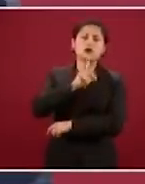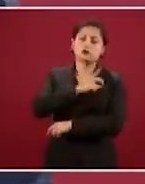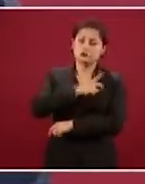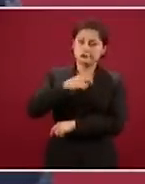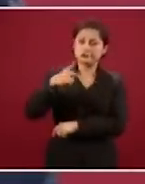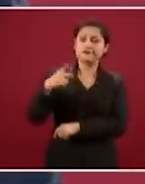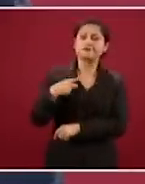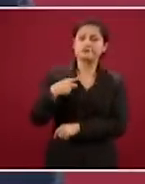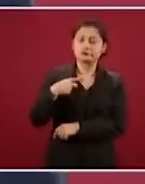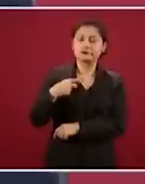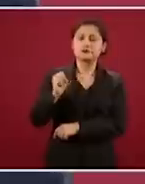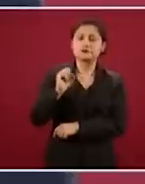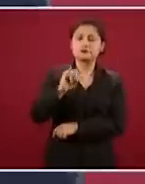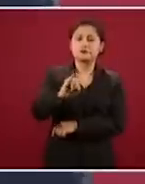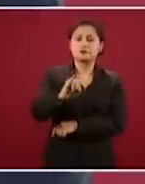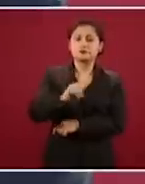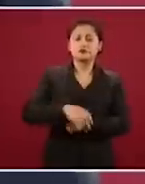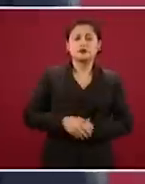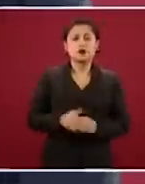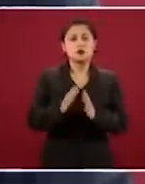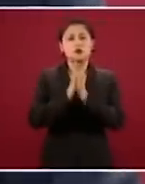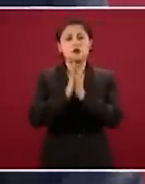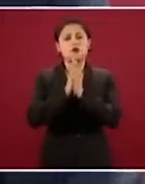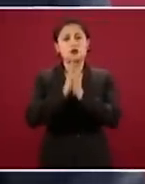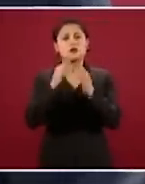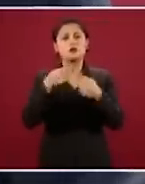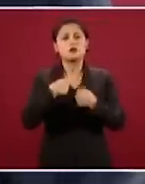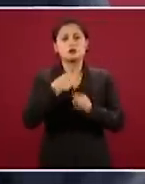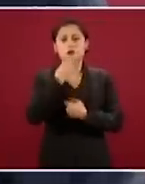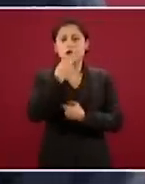y no quiero que quede ninguna duda sobre eso.